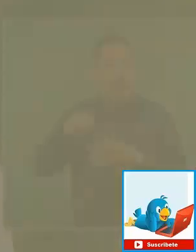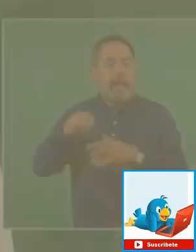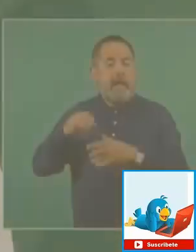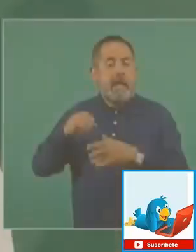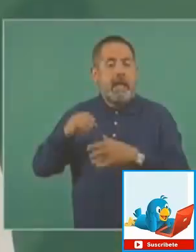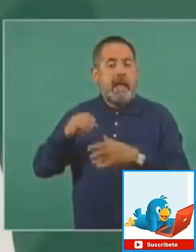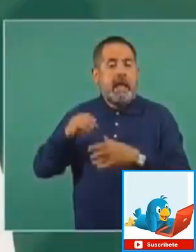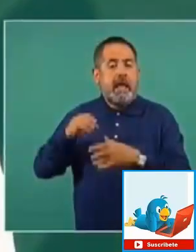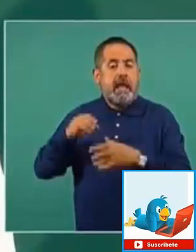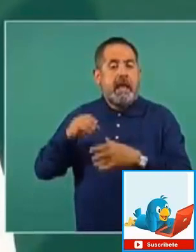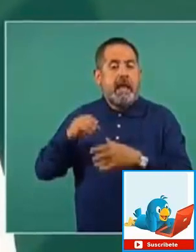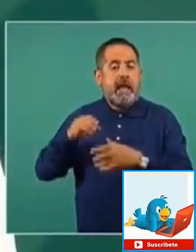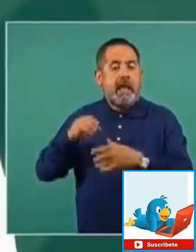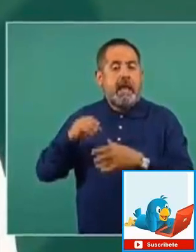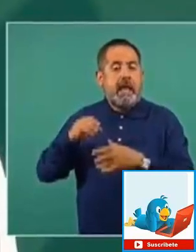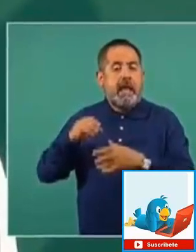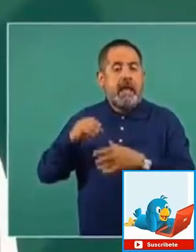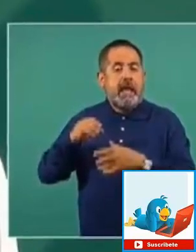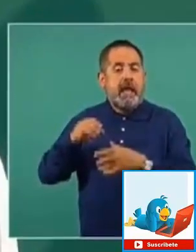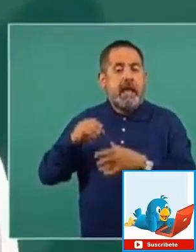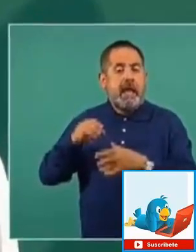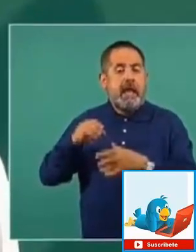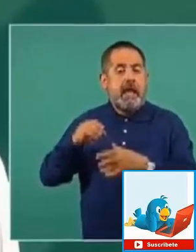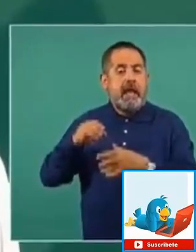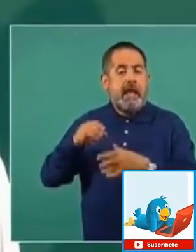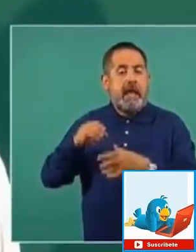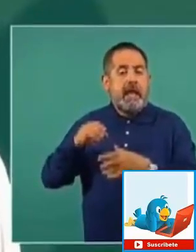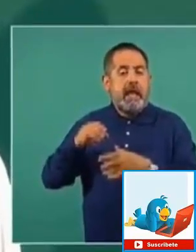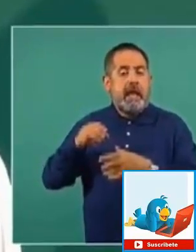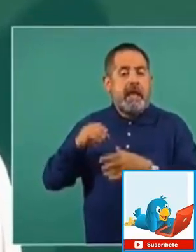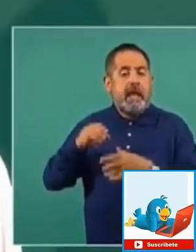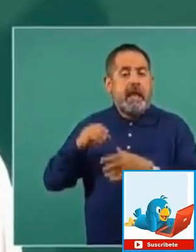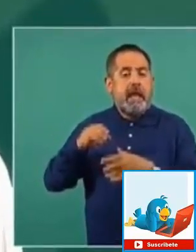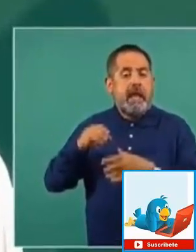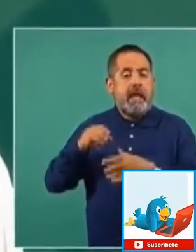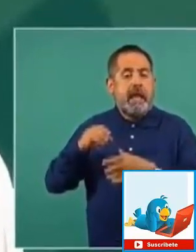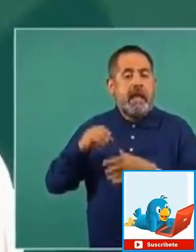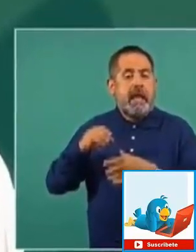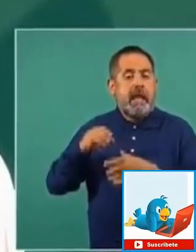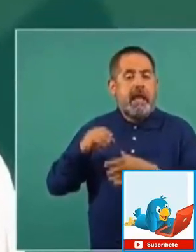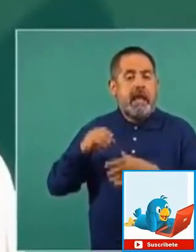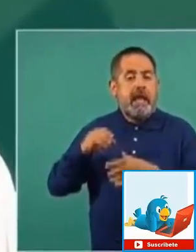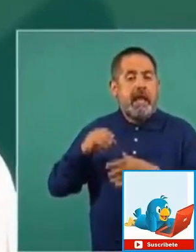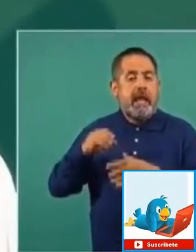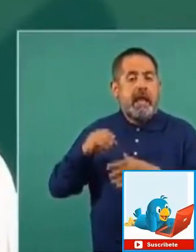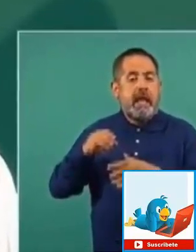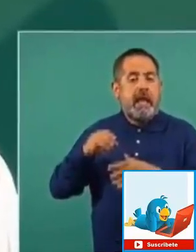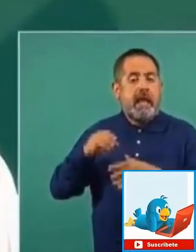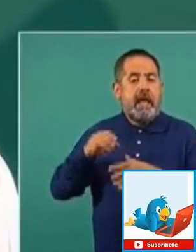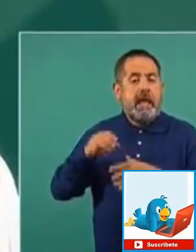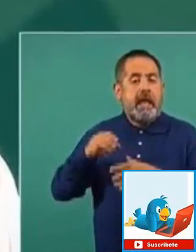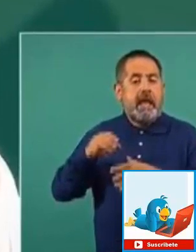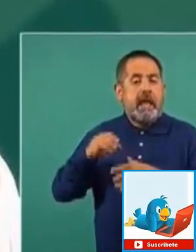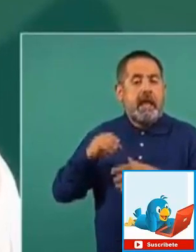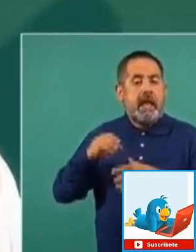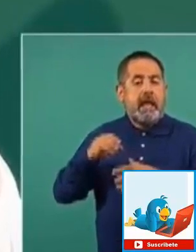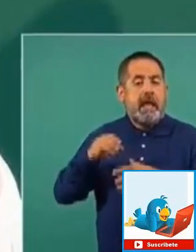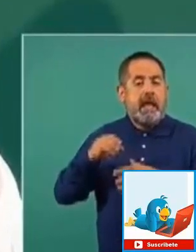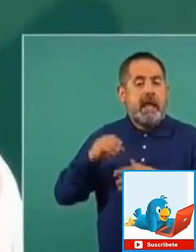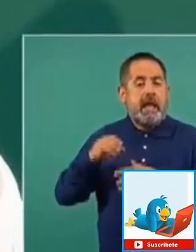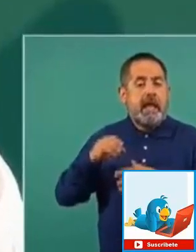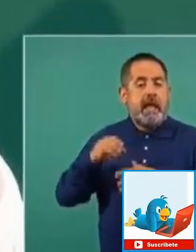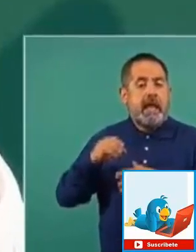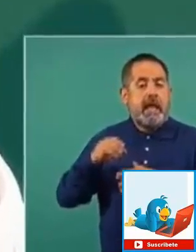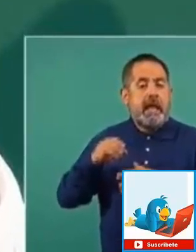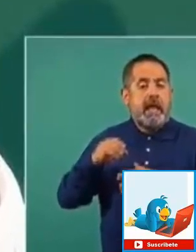confianza, fueron algunos cuestionamientos que la comunicadora realizó. Ante esto, López-Gatell mencionó que iba a solicitar información